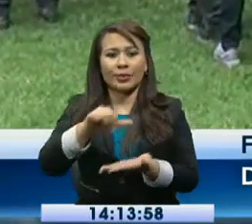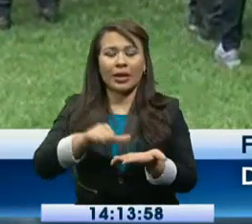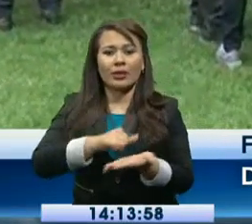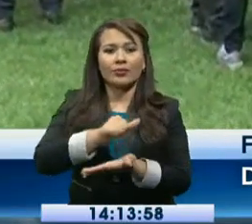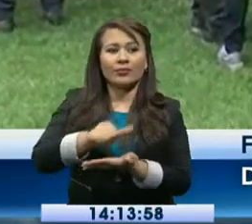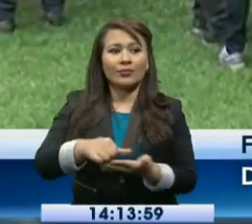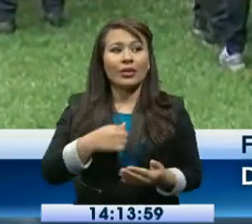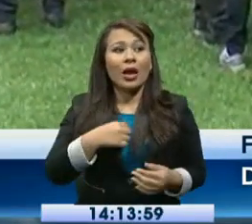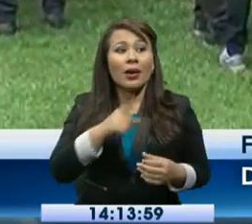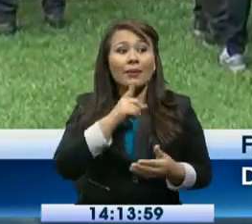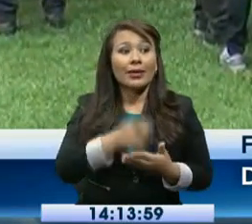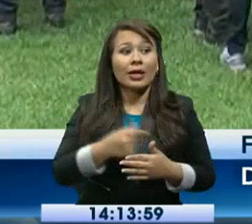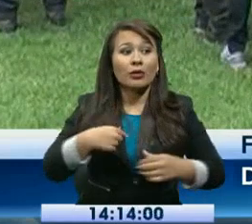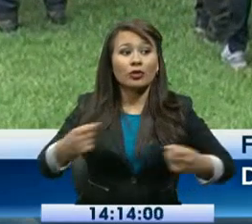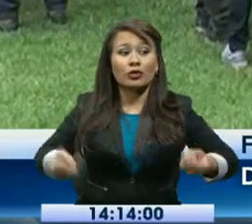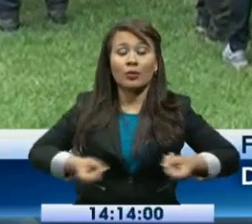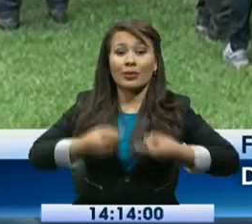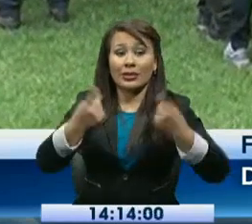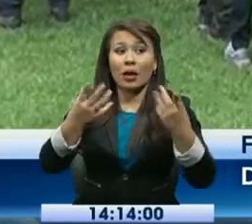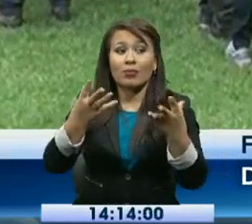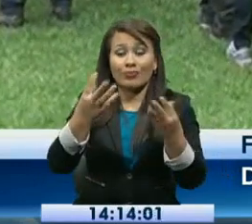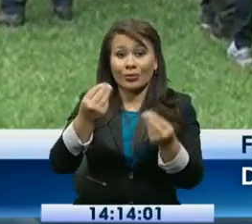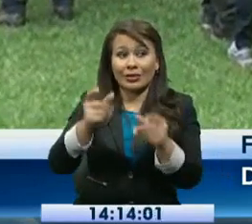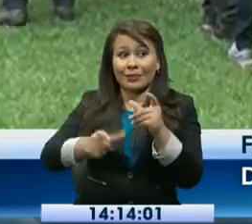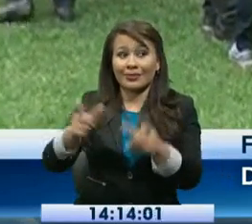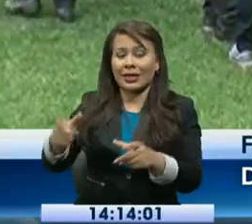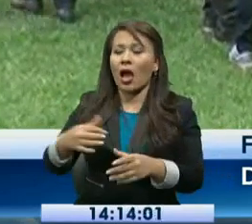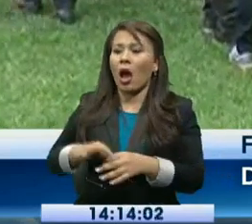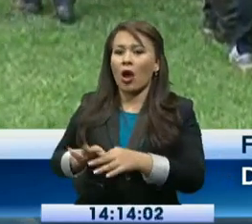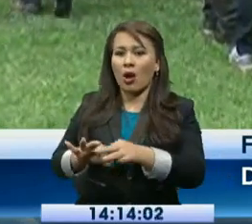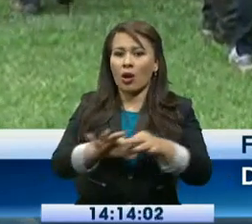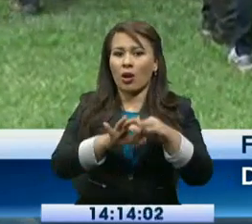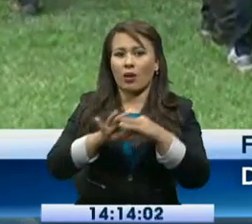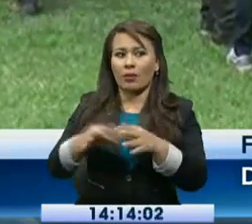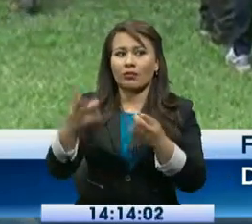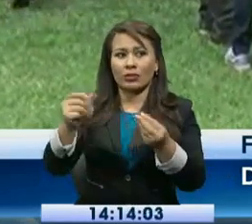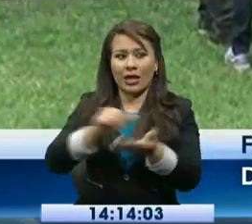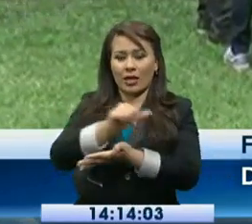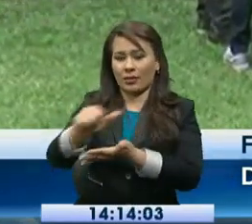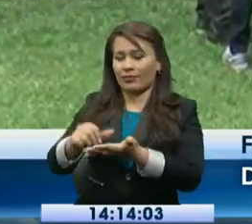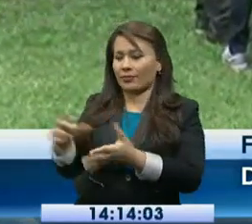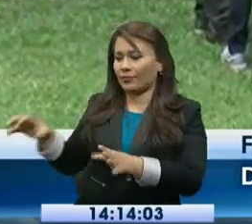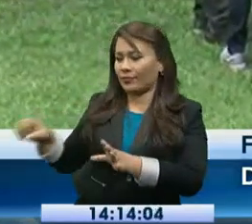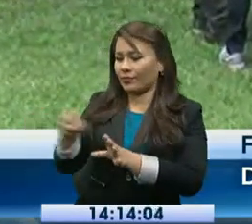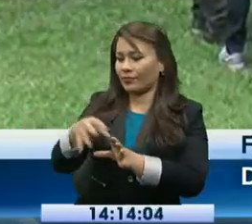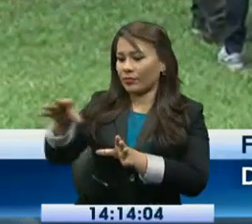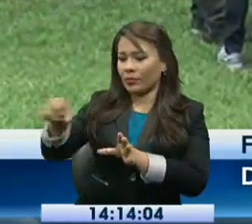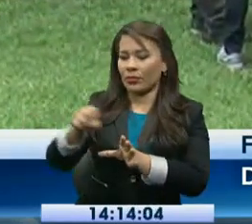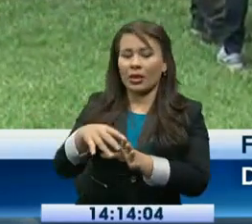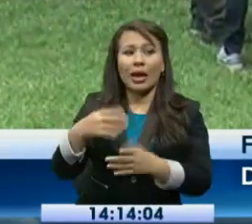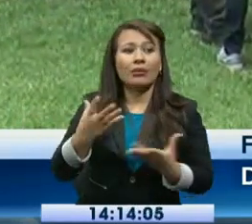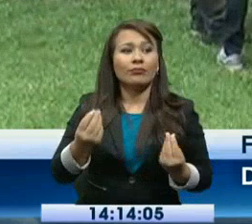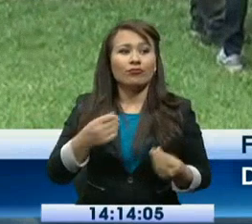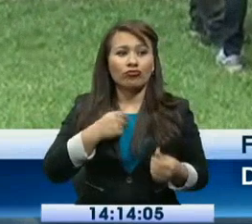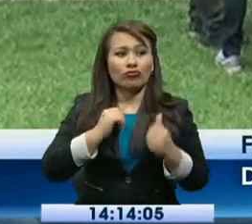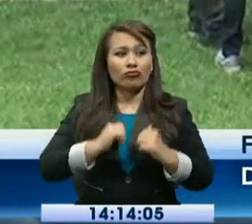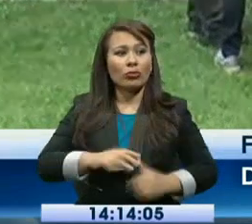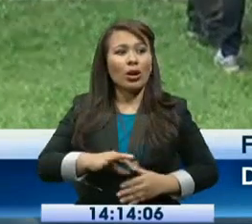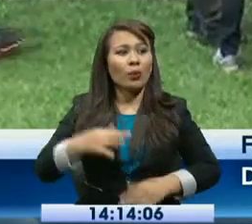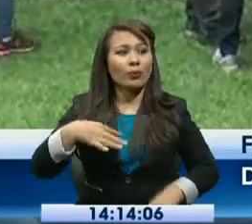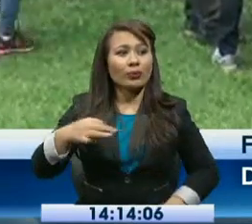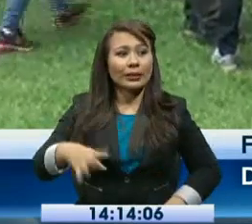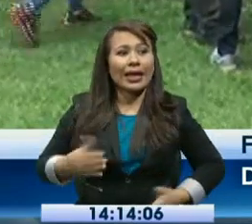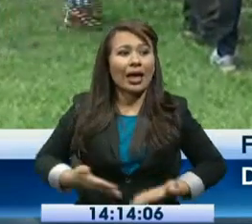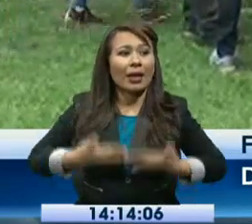se queda admirado por la gran cantidad de generosidad del pueblo azuayo hacia sus hermanos que están hoy dolidos. Pero para